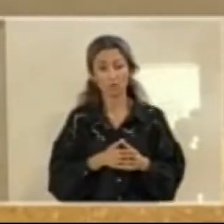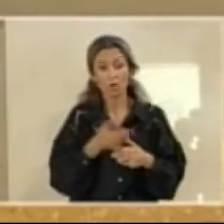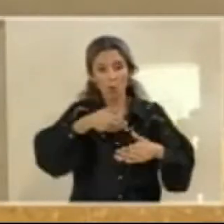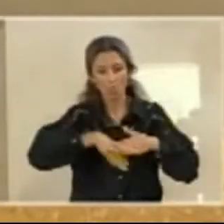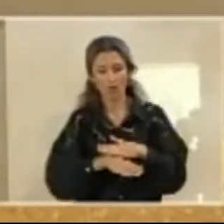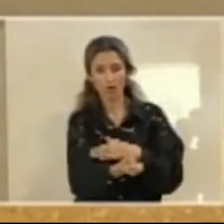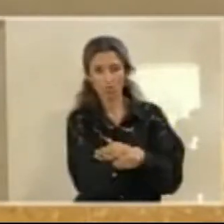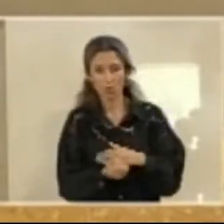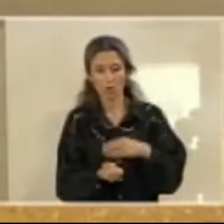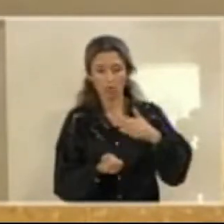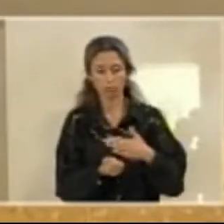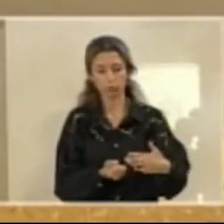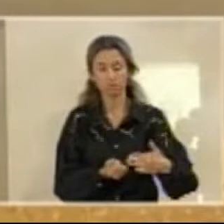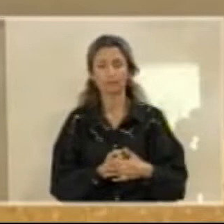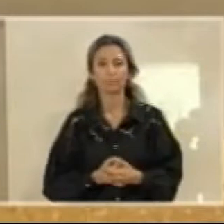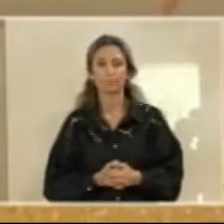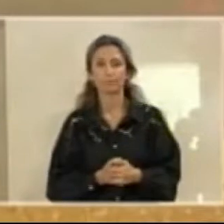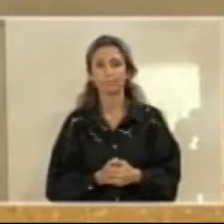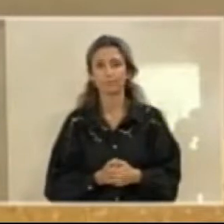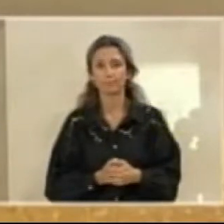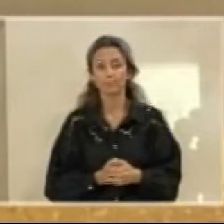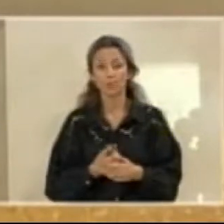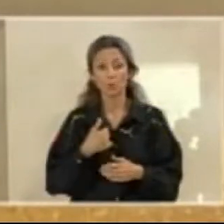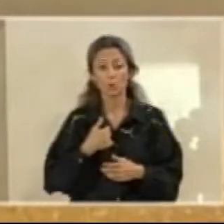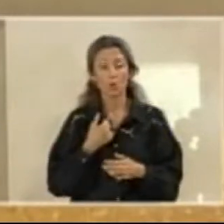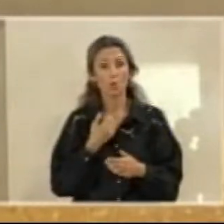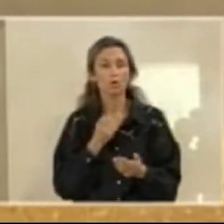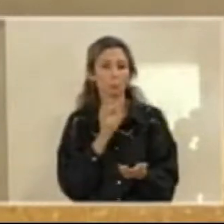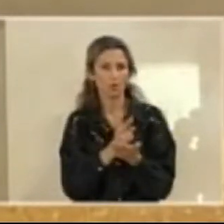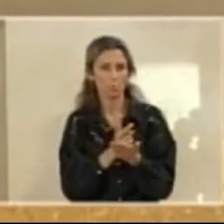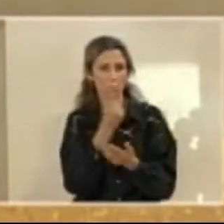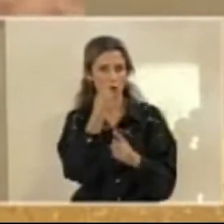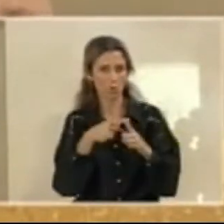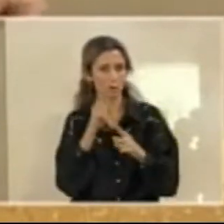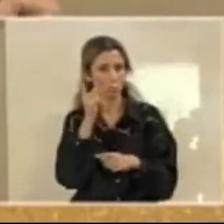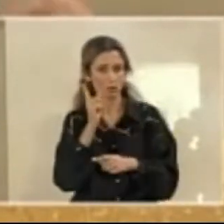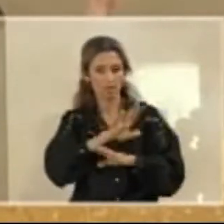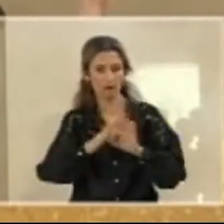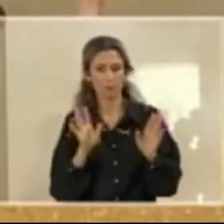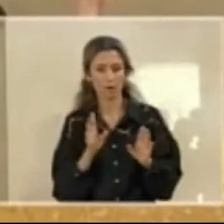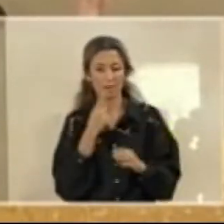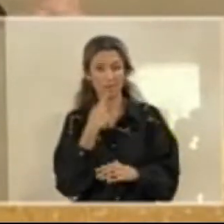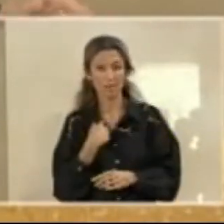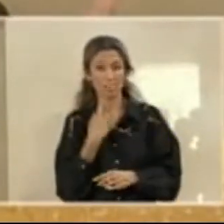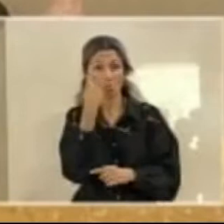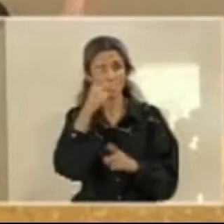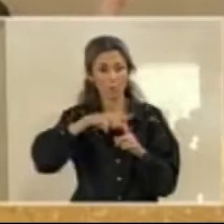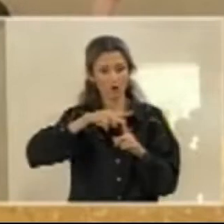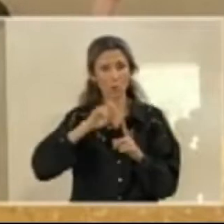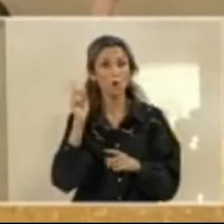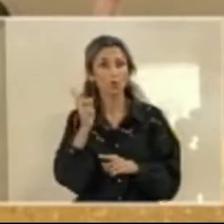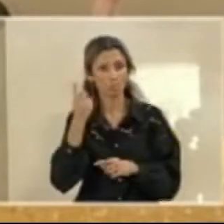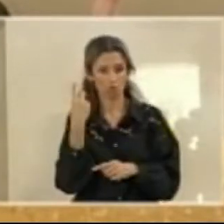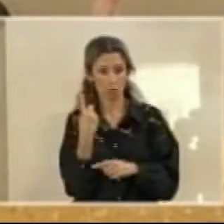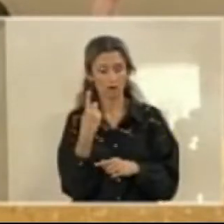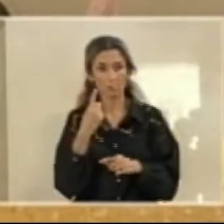los cajones Yo solamente le reto a una cosa dígame usted de una sola factura del gobierno del